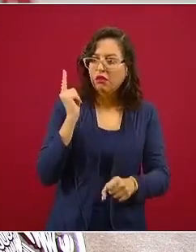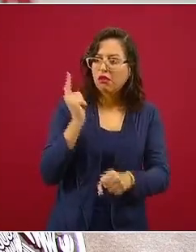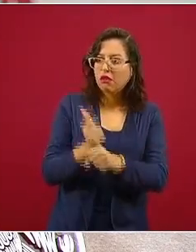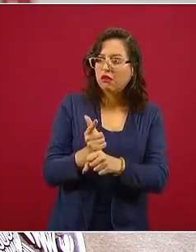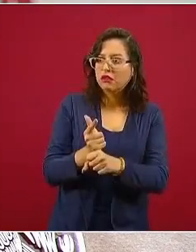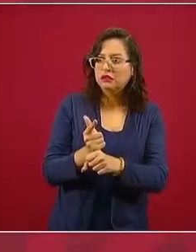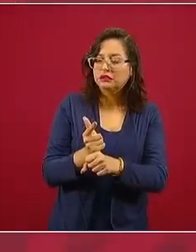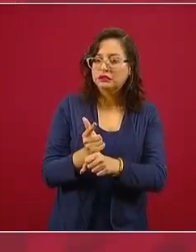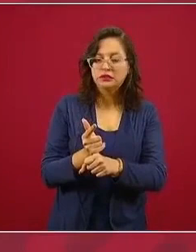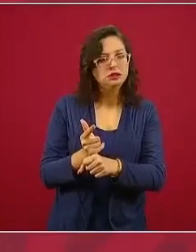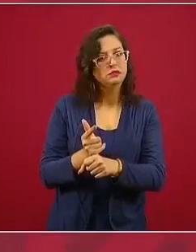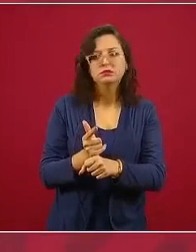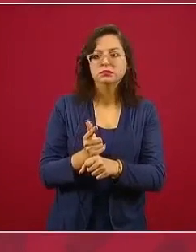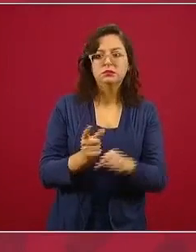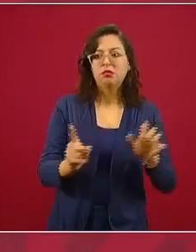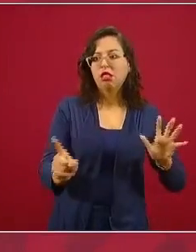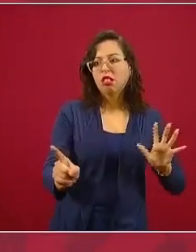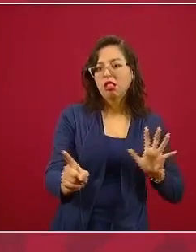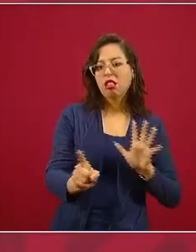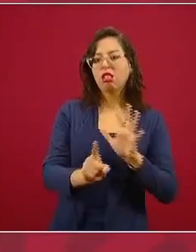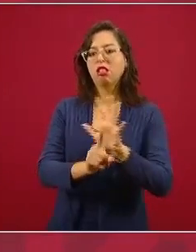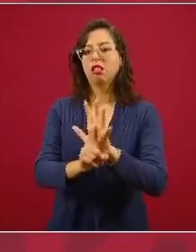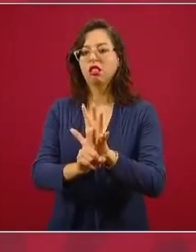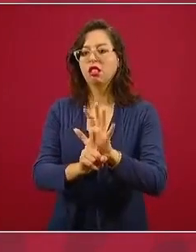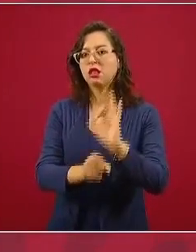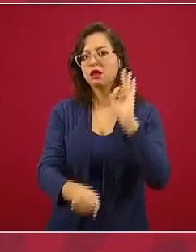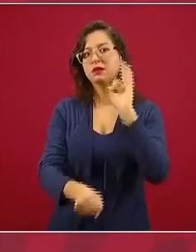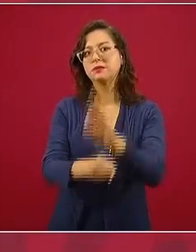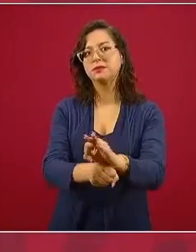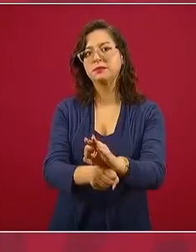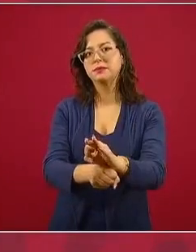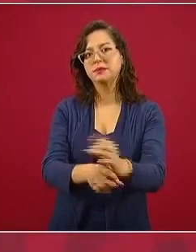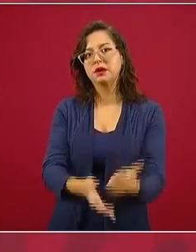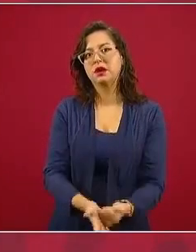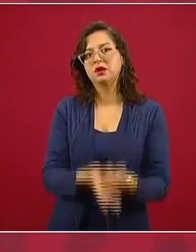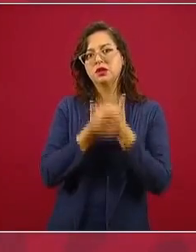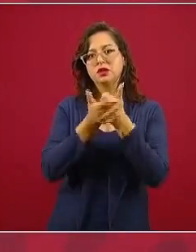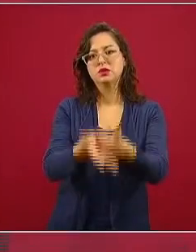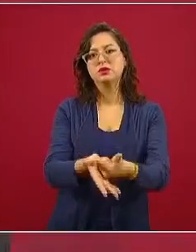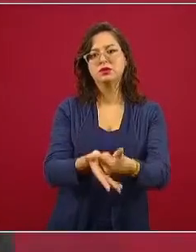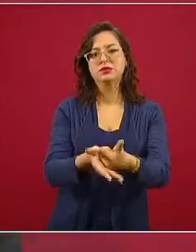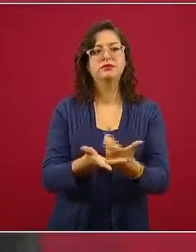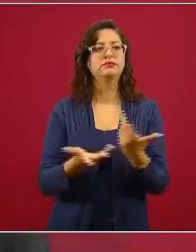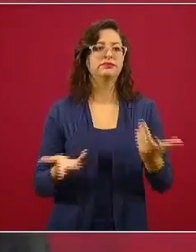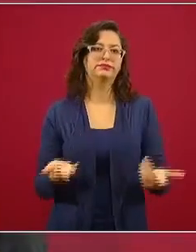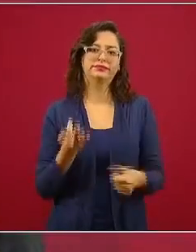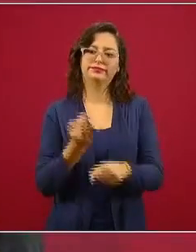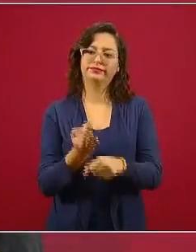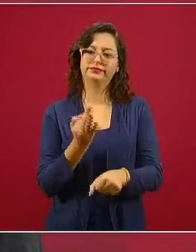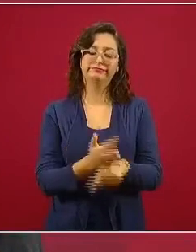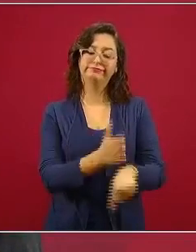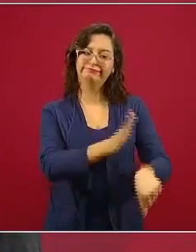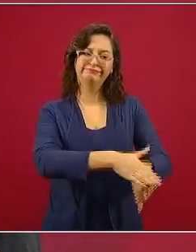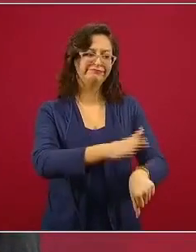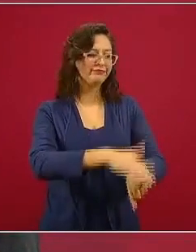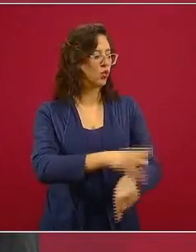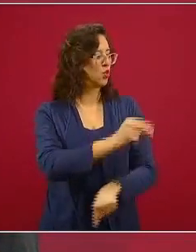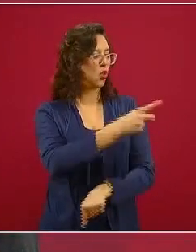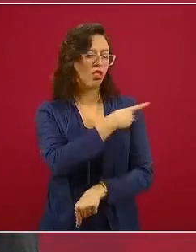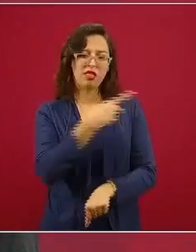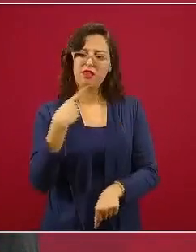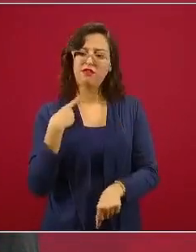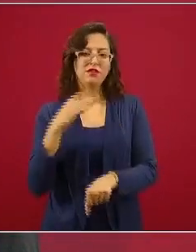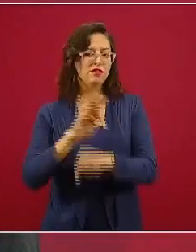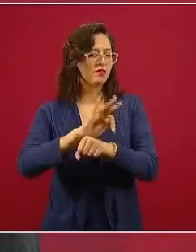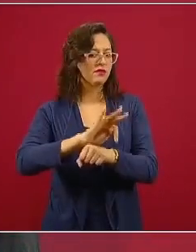Aprovecho para llamarlos a que no continúen con esas actividades,